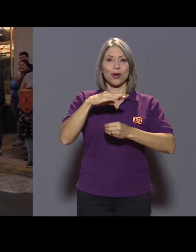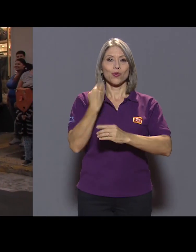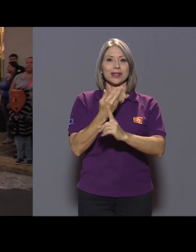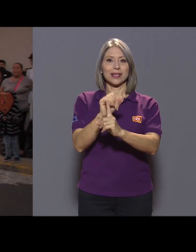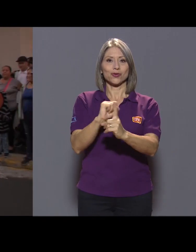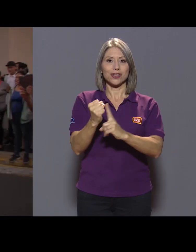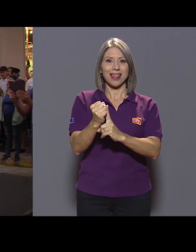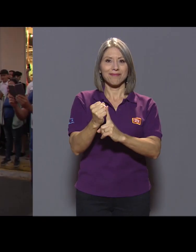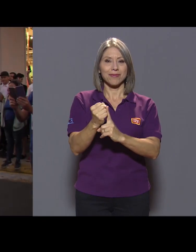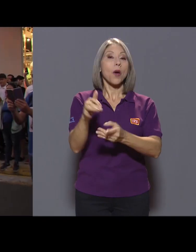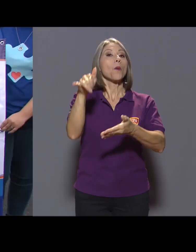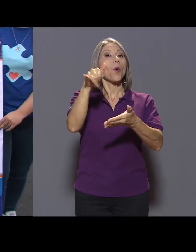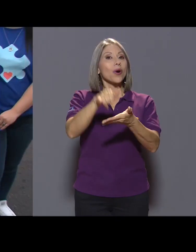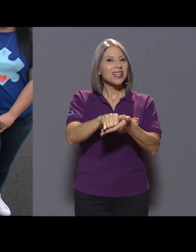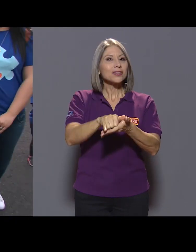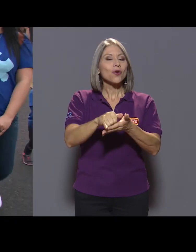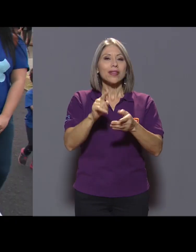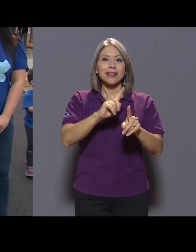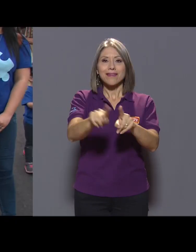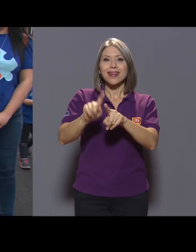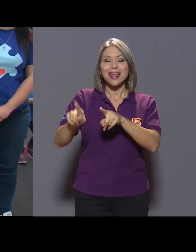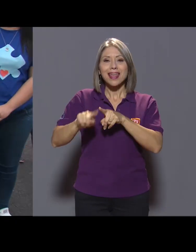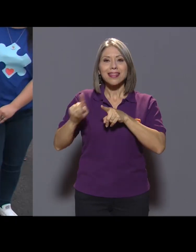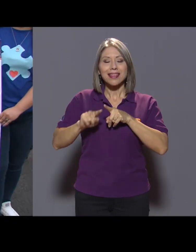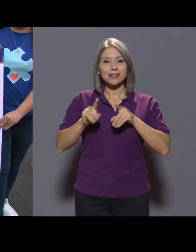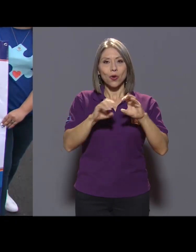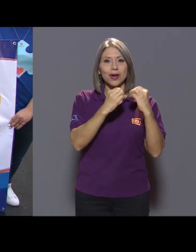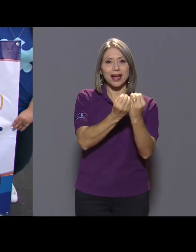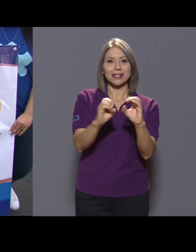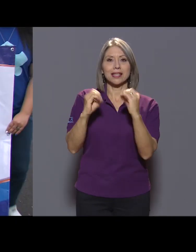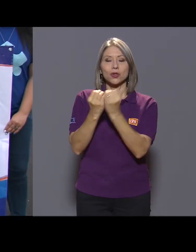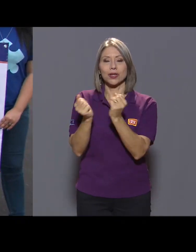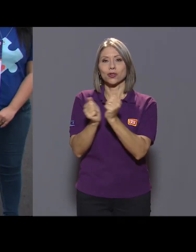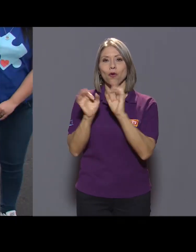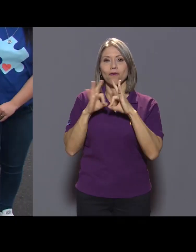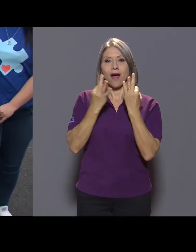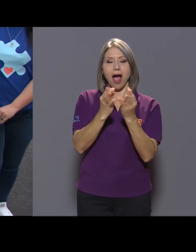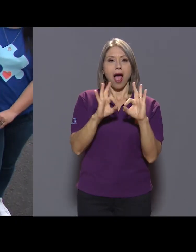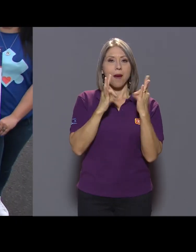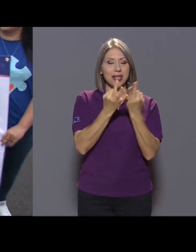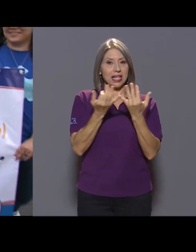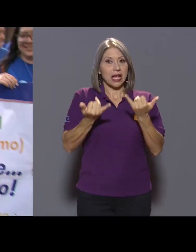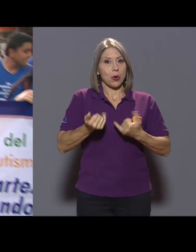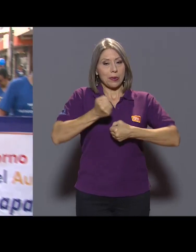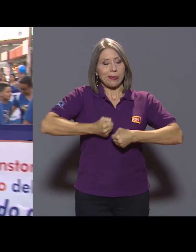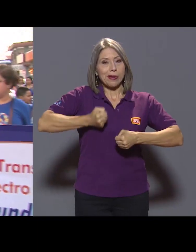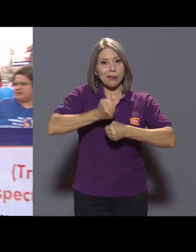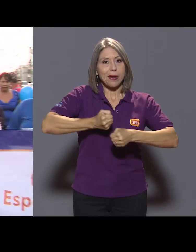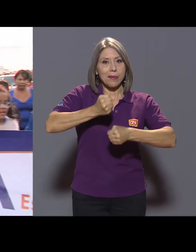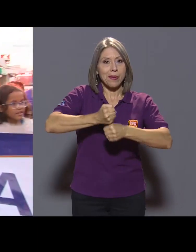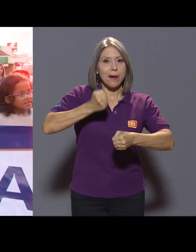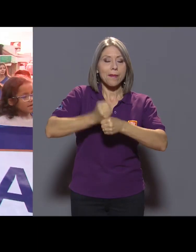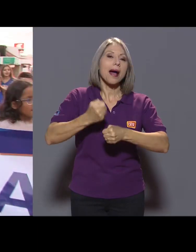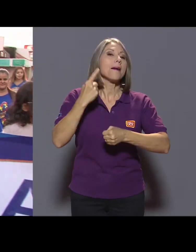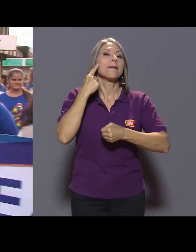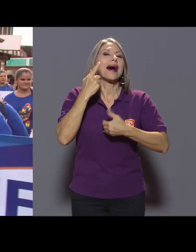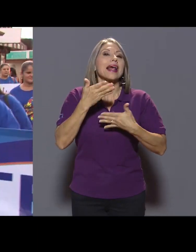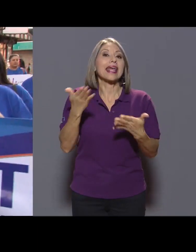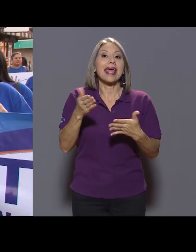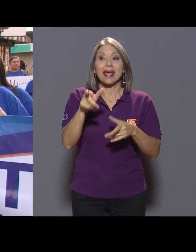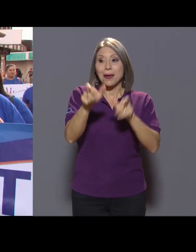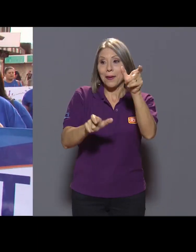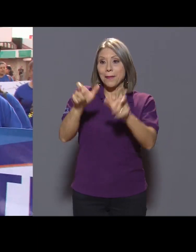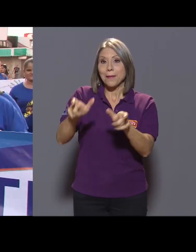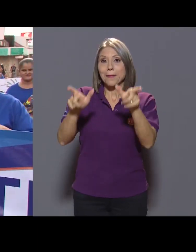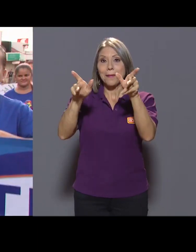Es por esto que diferentes organizaciones y sus familias ejecutan acciones para colaborar en su visibilización